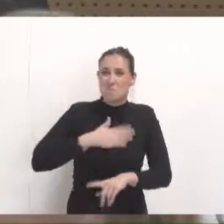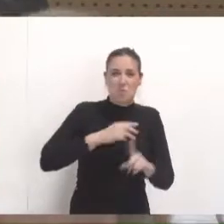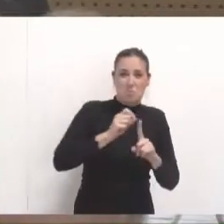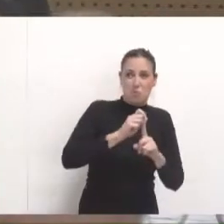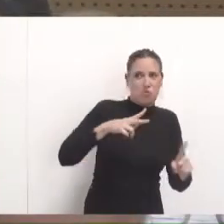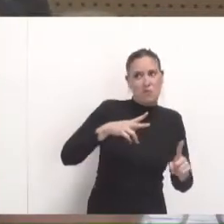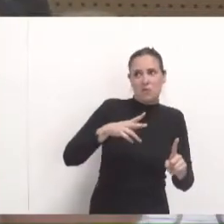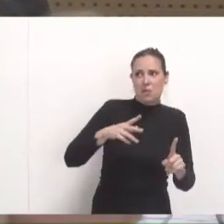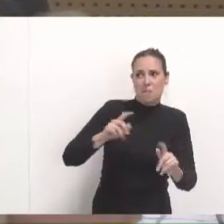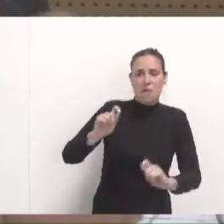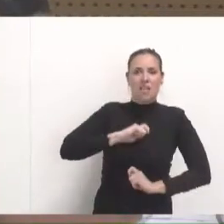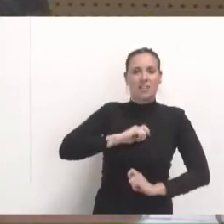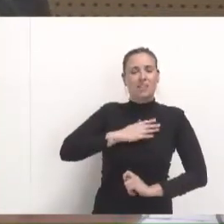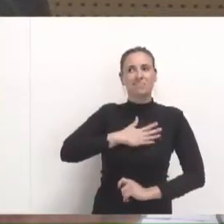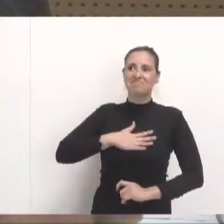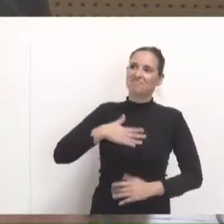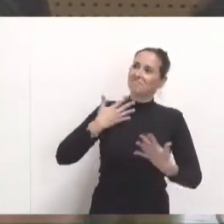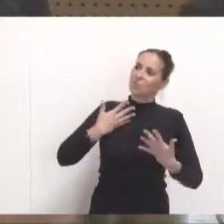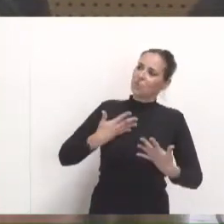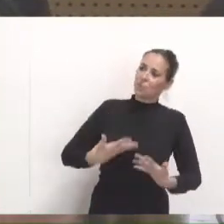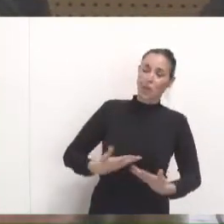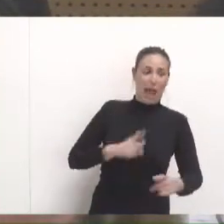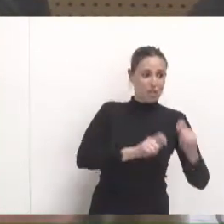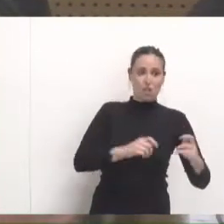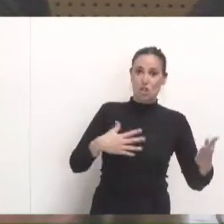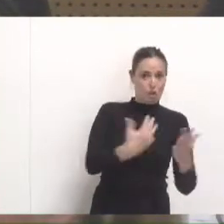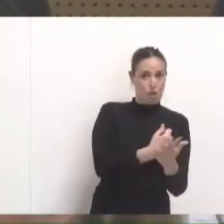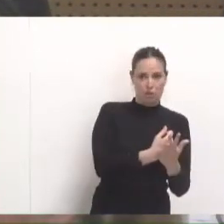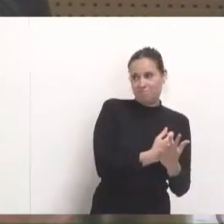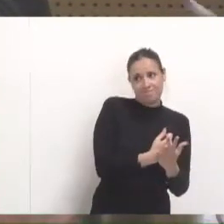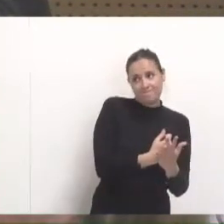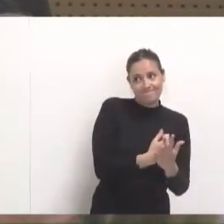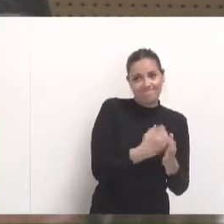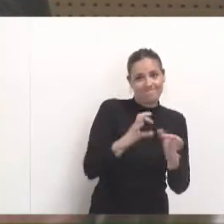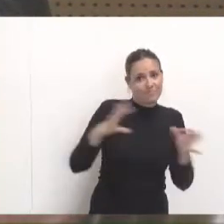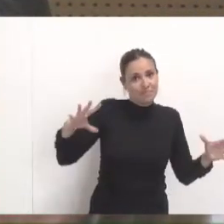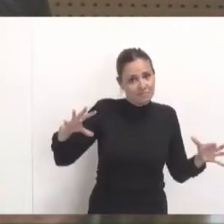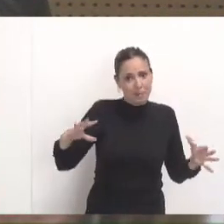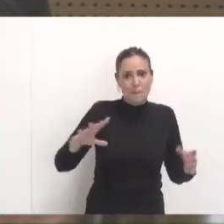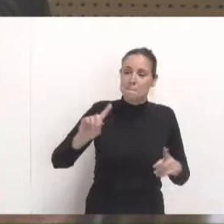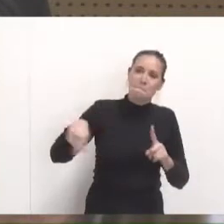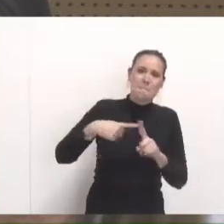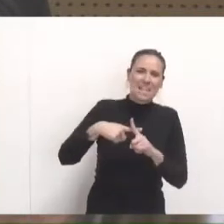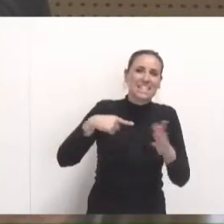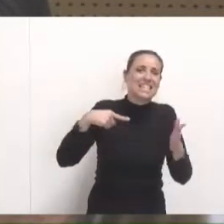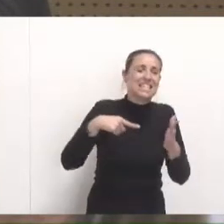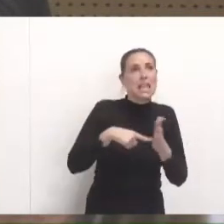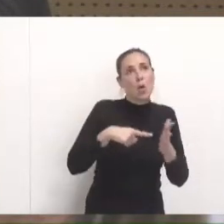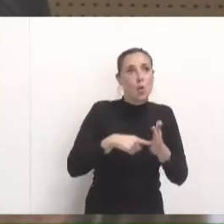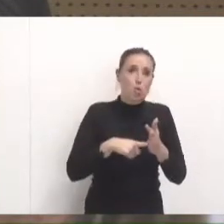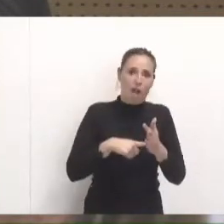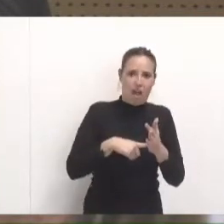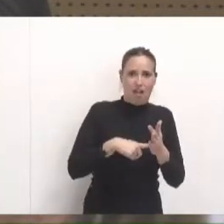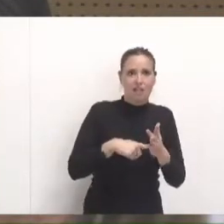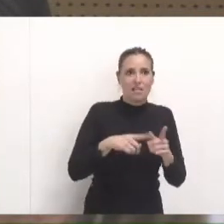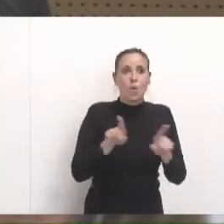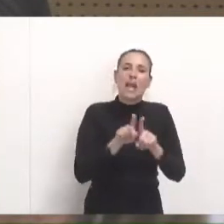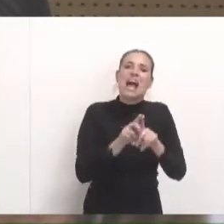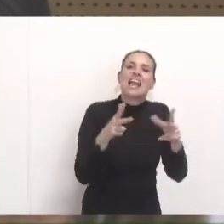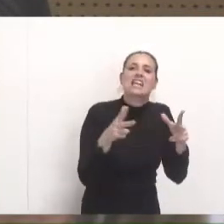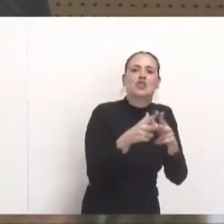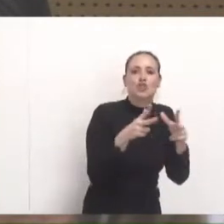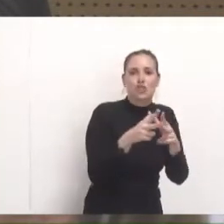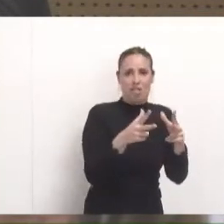tampoco satisface a todas las asociaciones, tampoco satisface la deuda que como sociedad